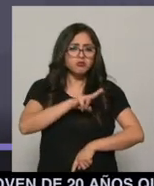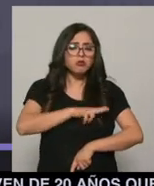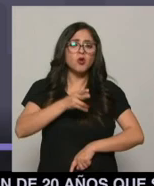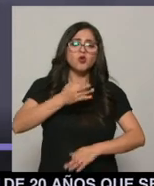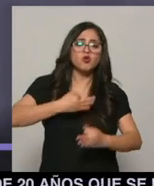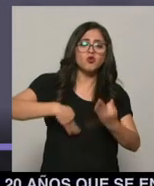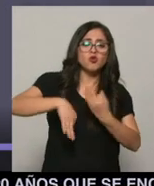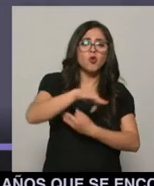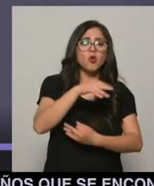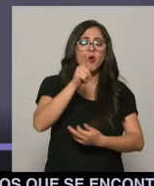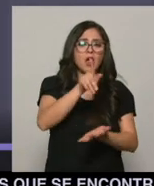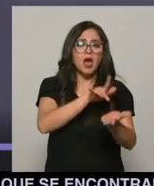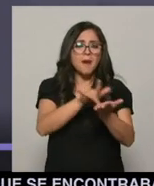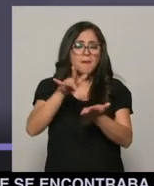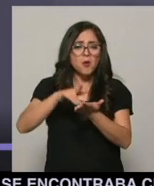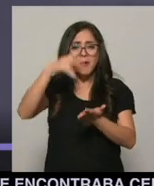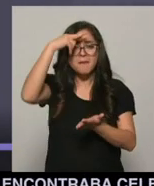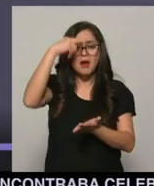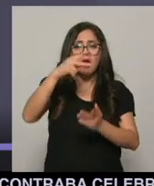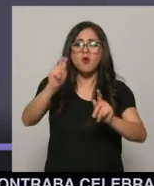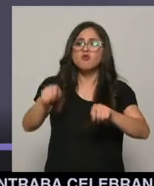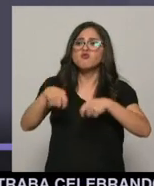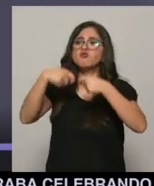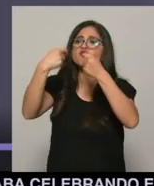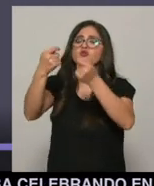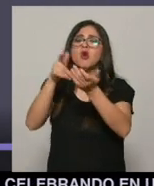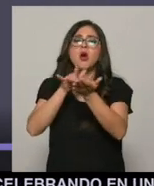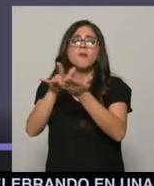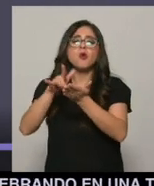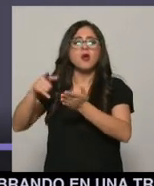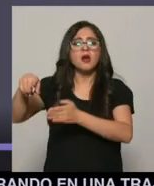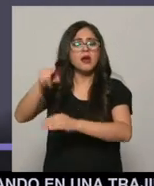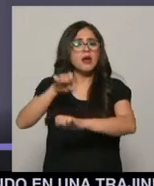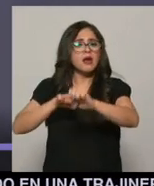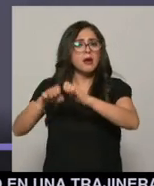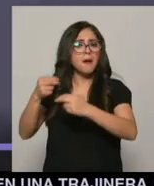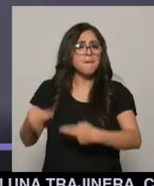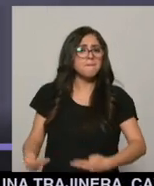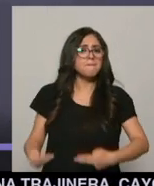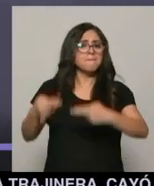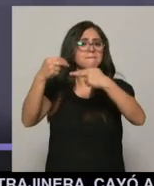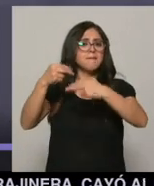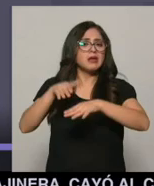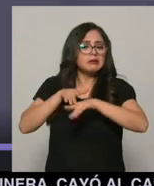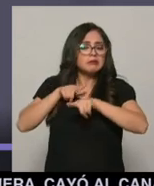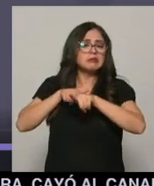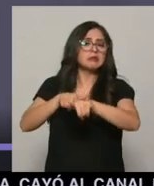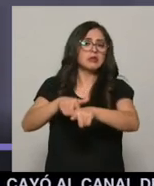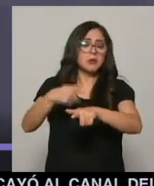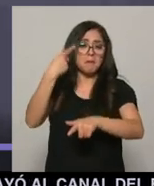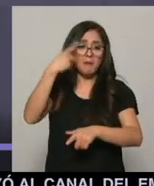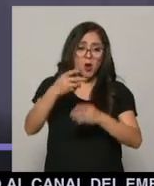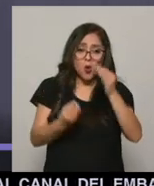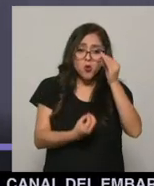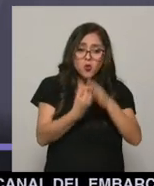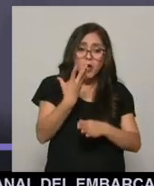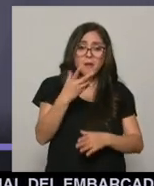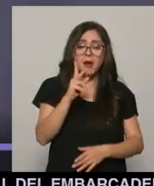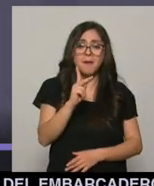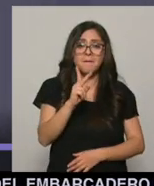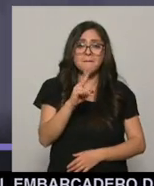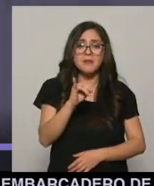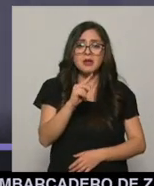nacionales para negocios de unos grupos monopólicos. No ha ocurrido ninguna nueva privatización durante este